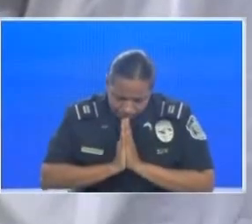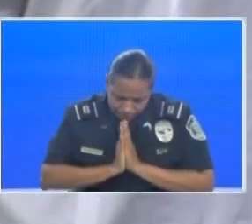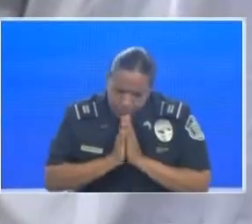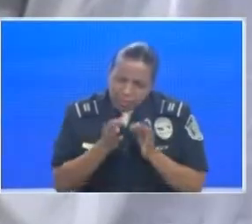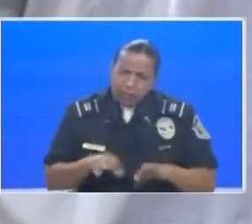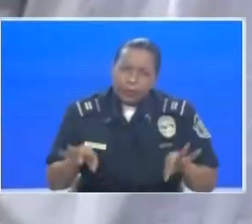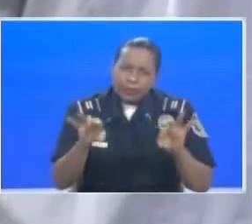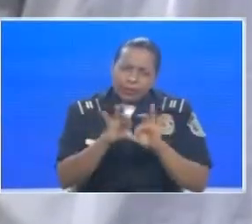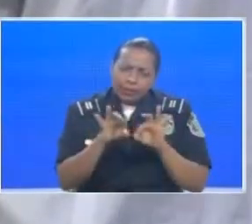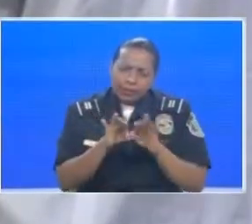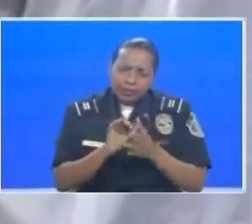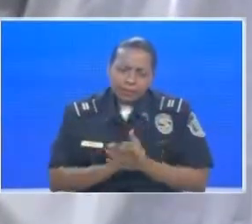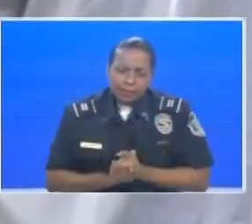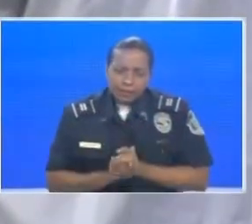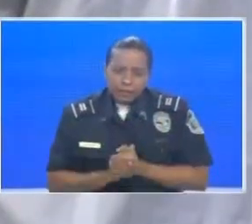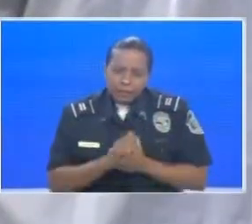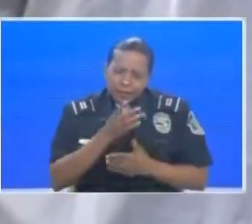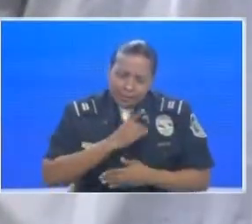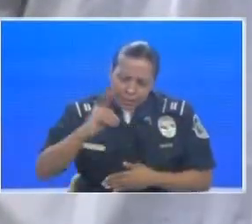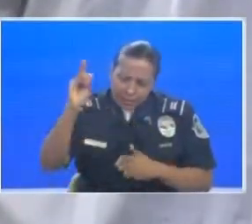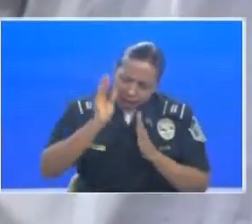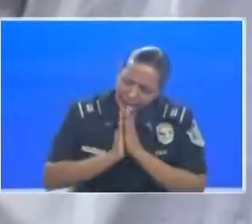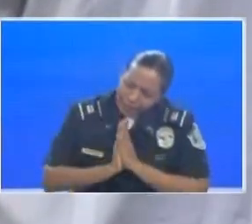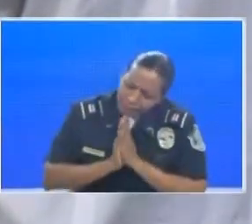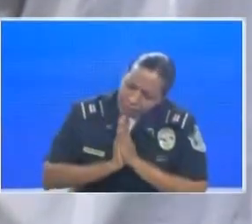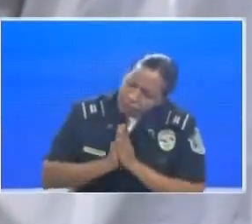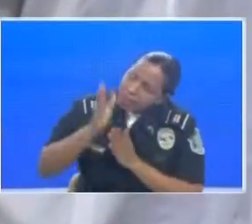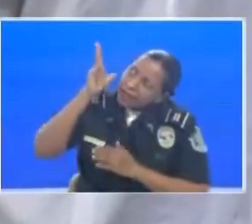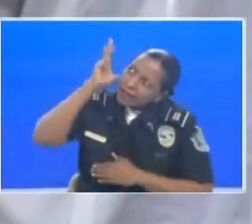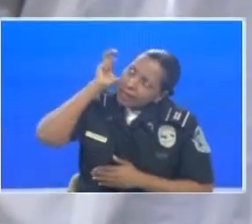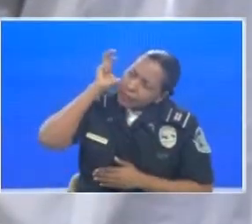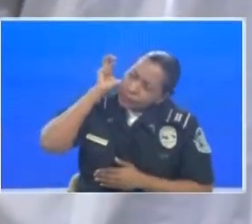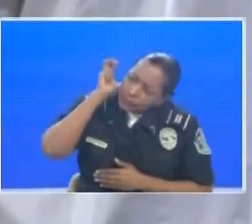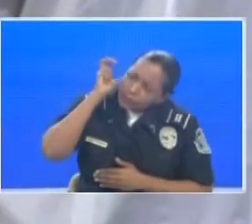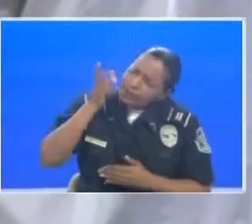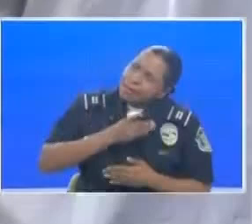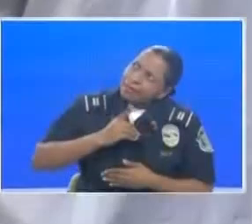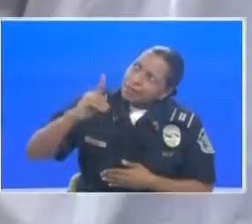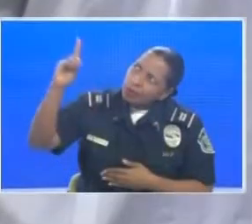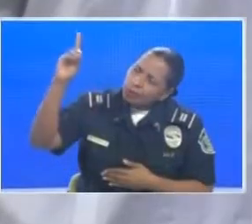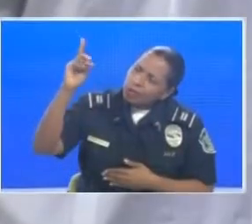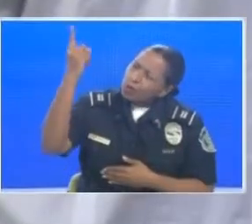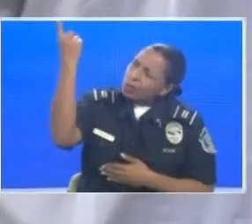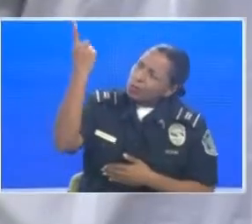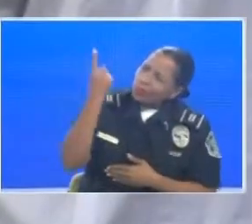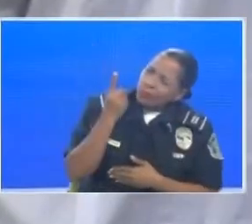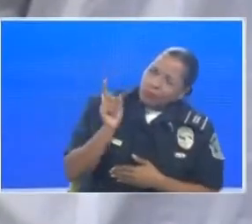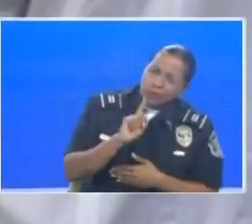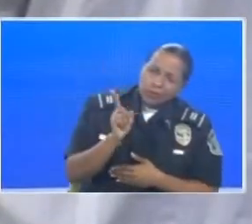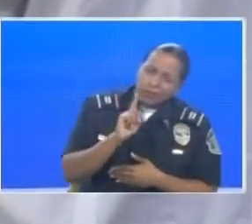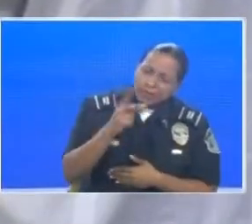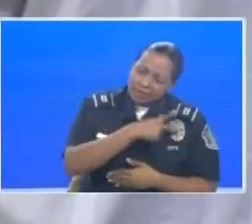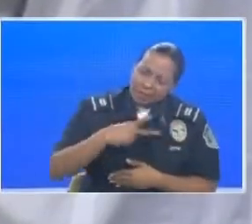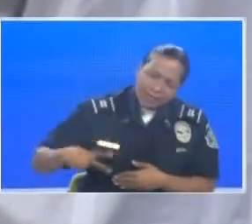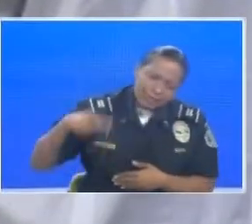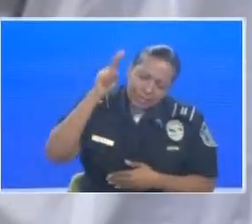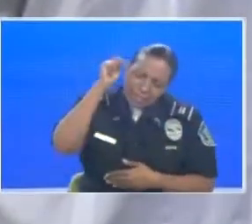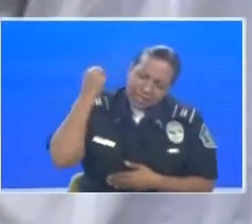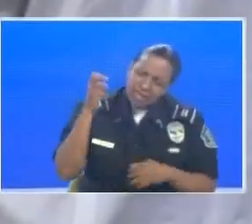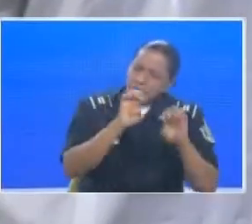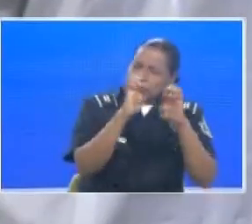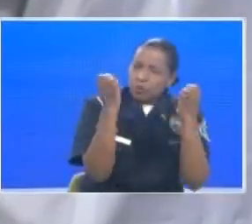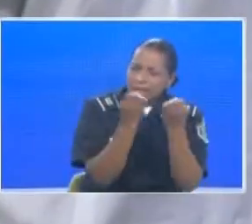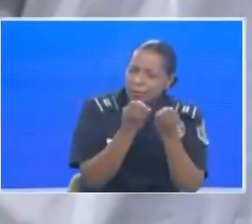y decirle a Dios, escucha, esto solo no lo puede llevar Nito Cortizo, ni su equipo,